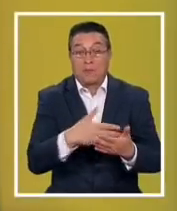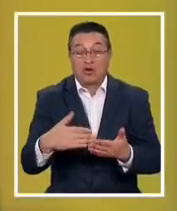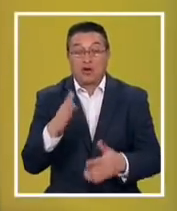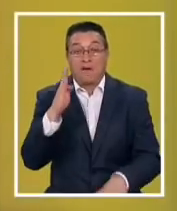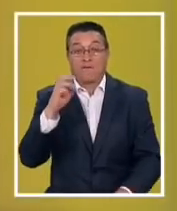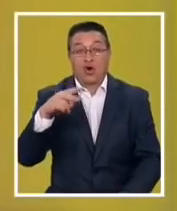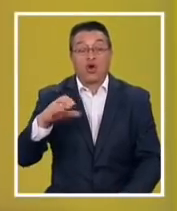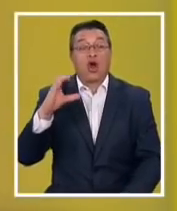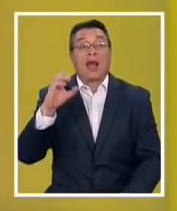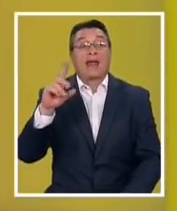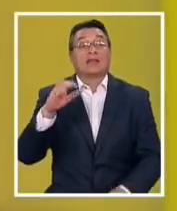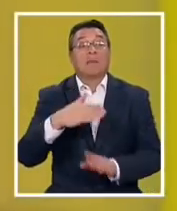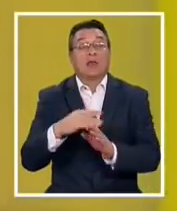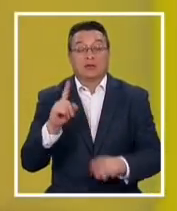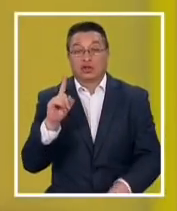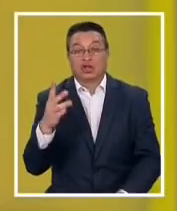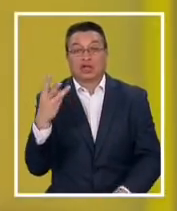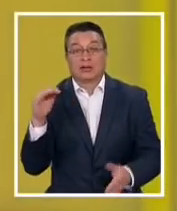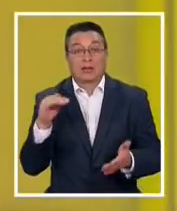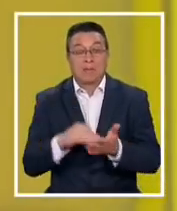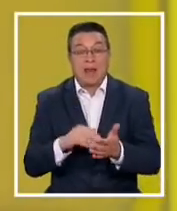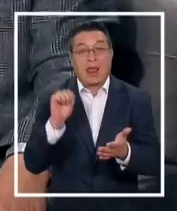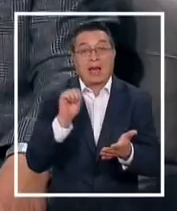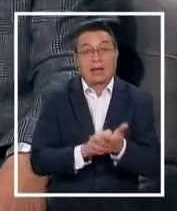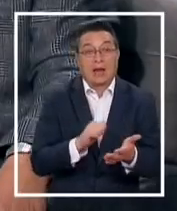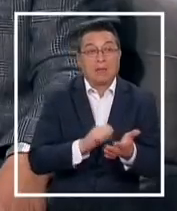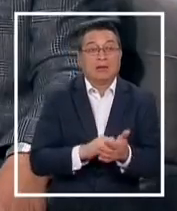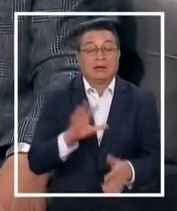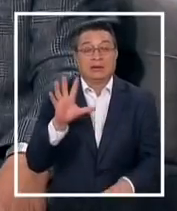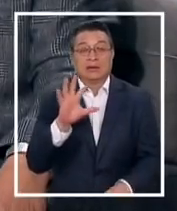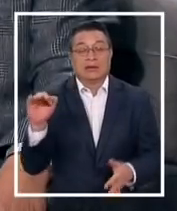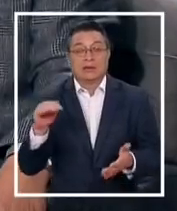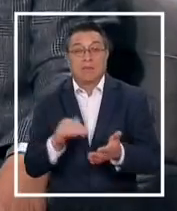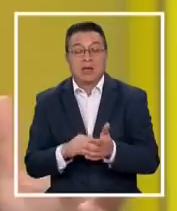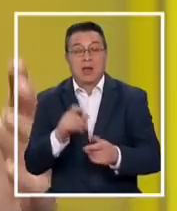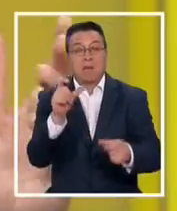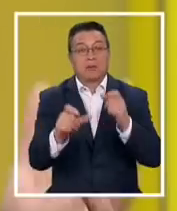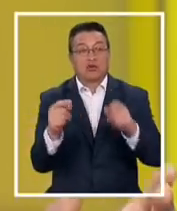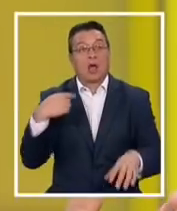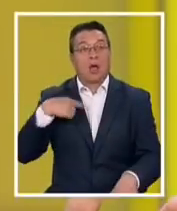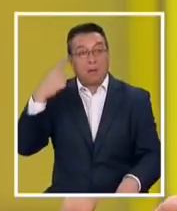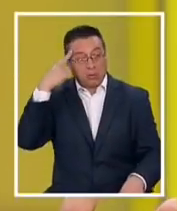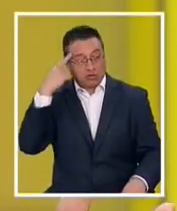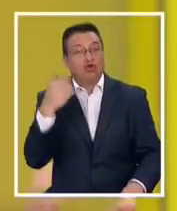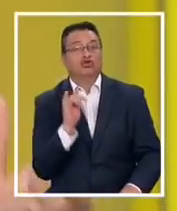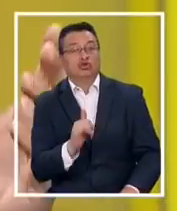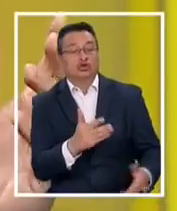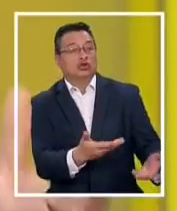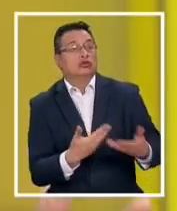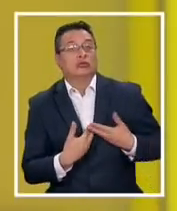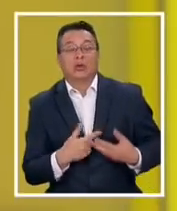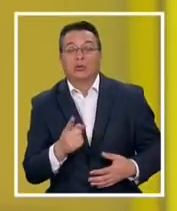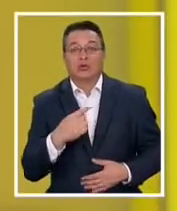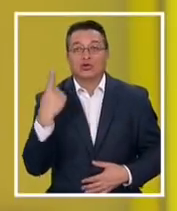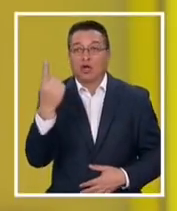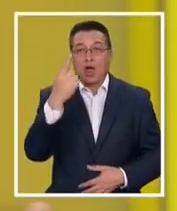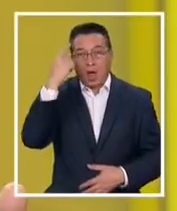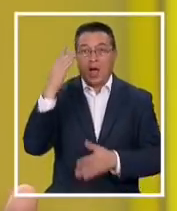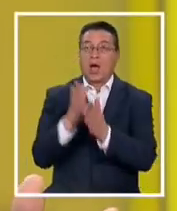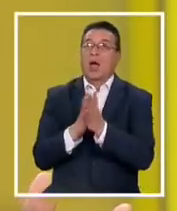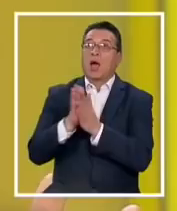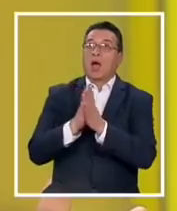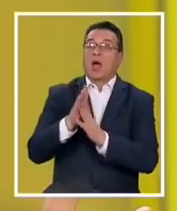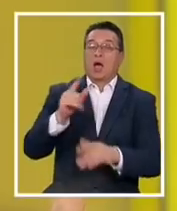clase media. 130.000 reclamos y 500.000 personas pensando que lo tenían y no lo van a tener. La expectativa respecto a eso,